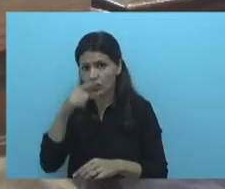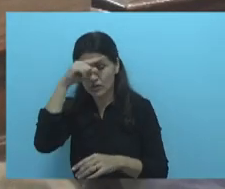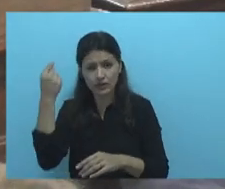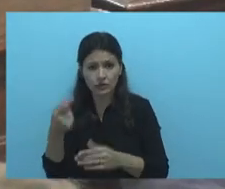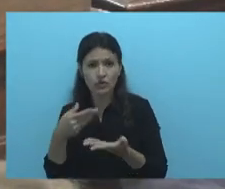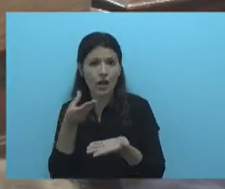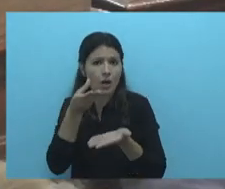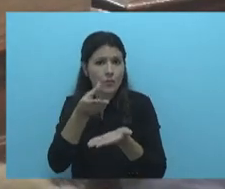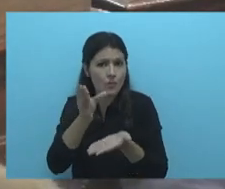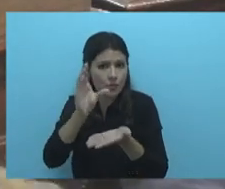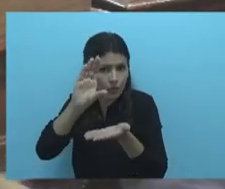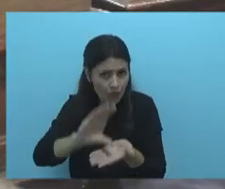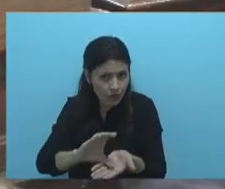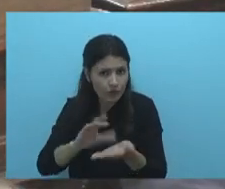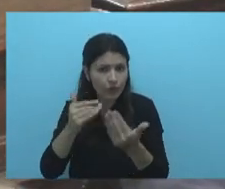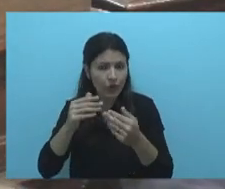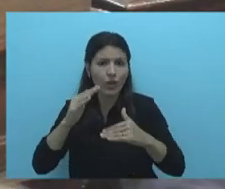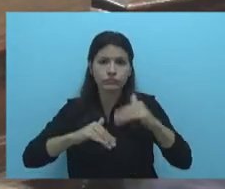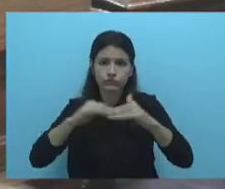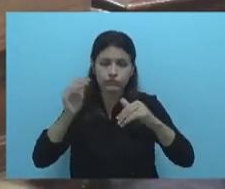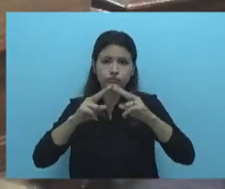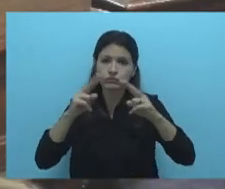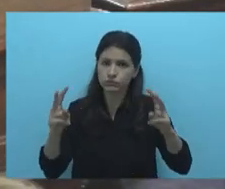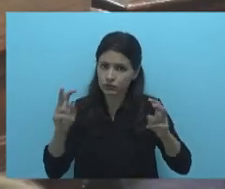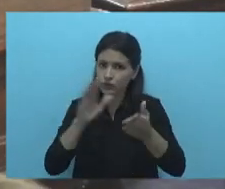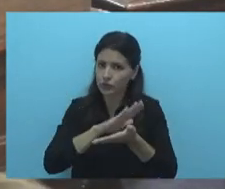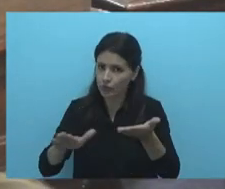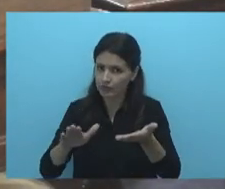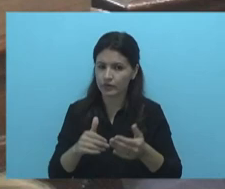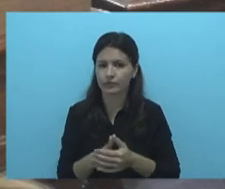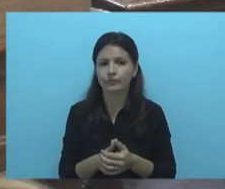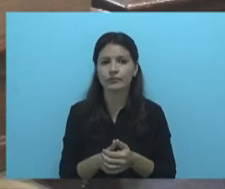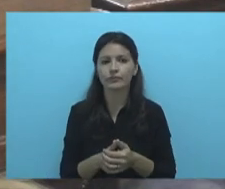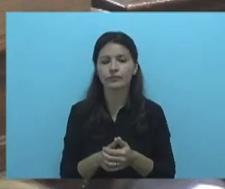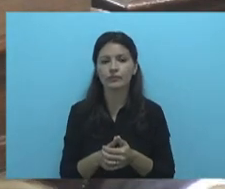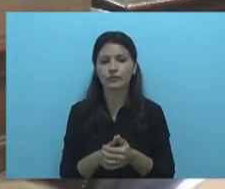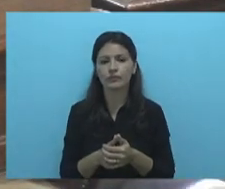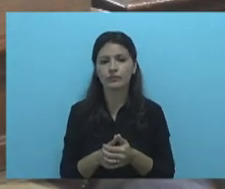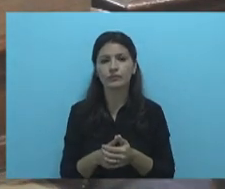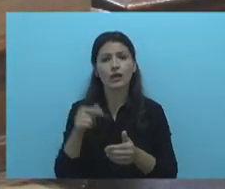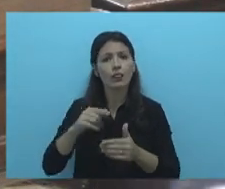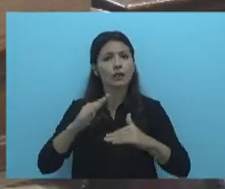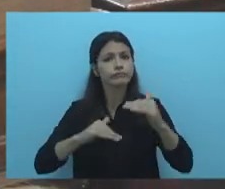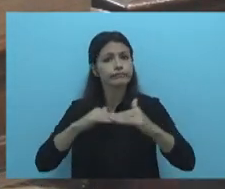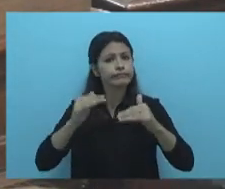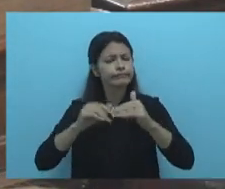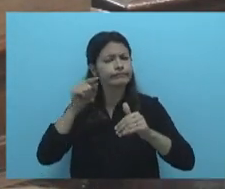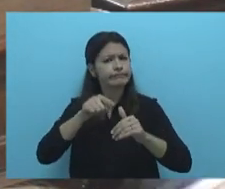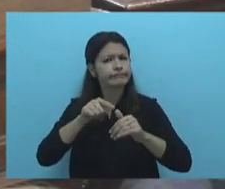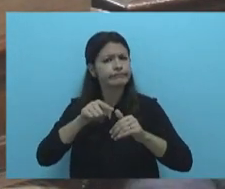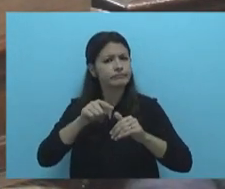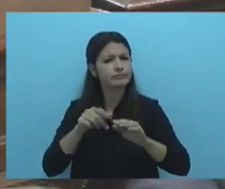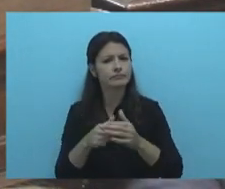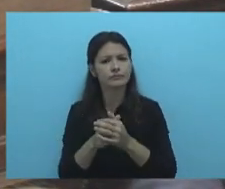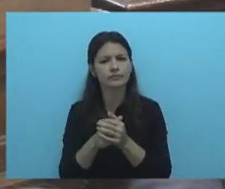por todas ejecutar, llamar a licitación y ejecutar esta obra. Obra que, por cierto, ya